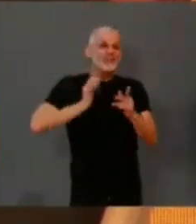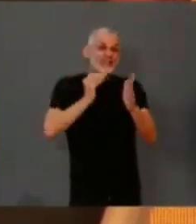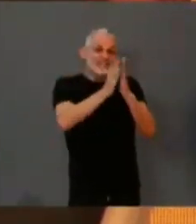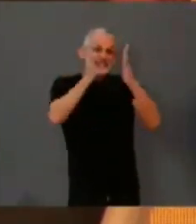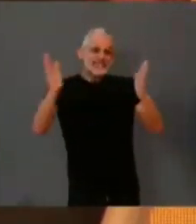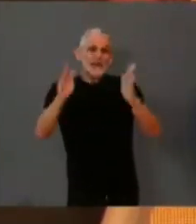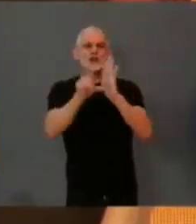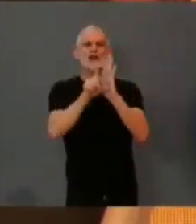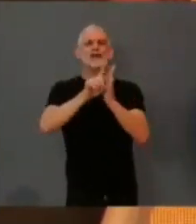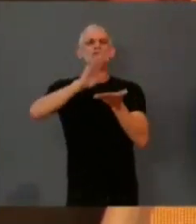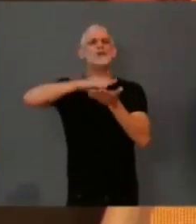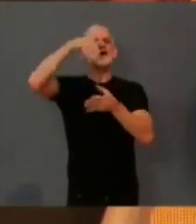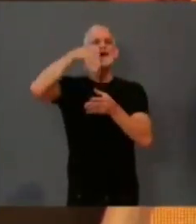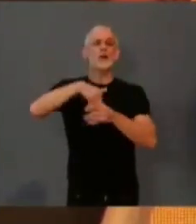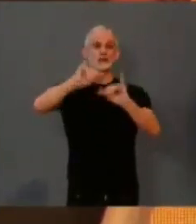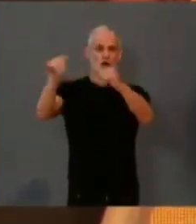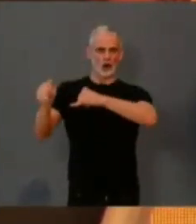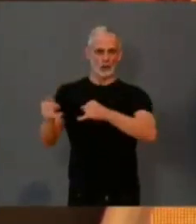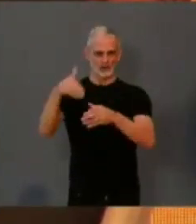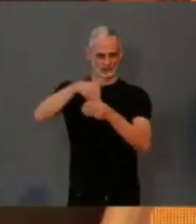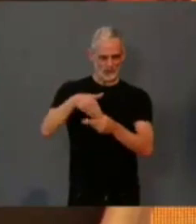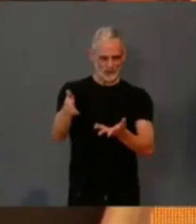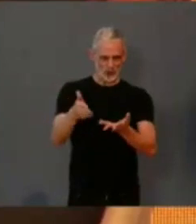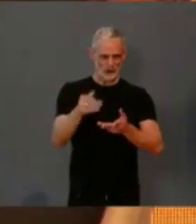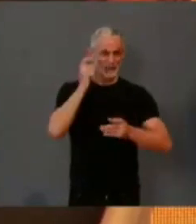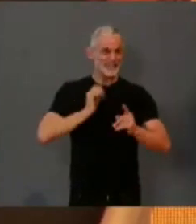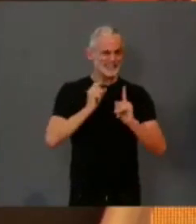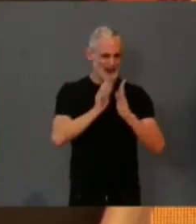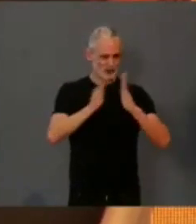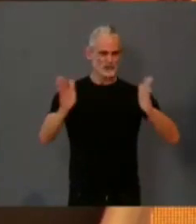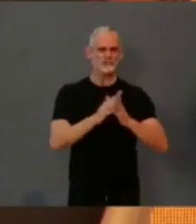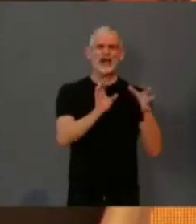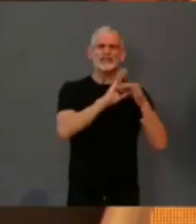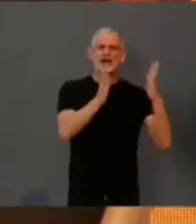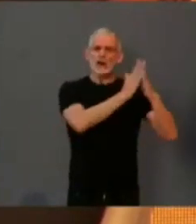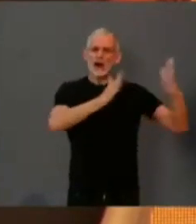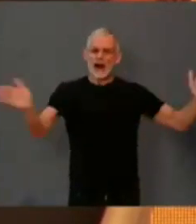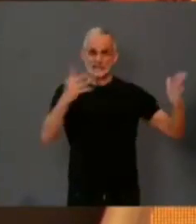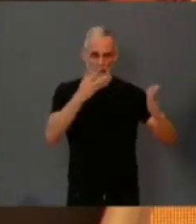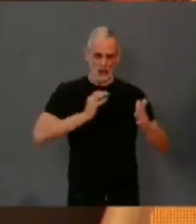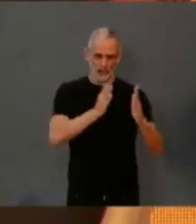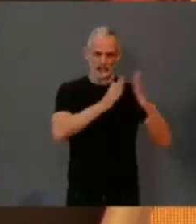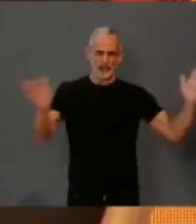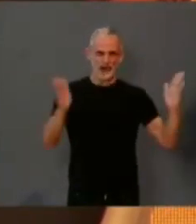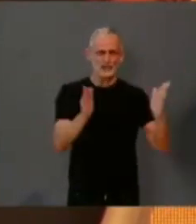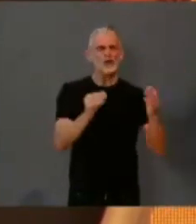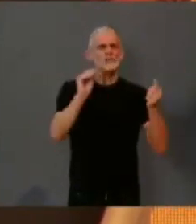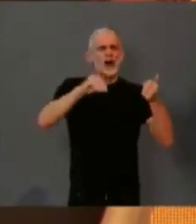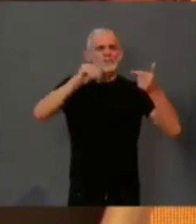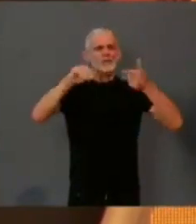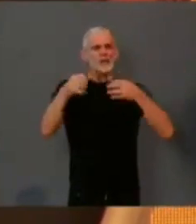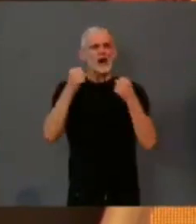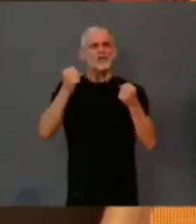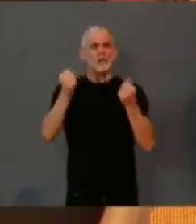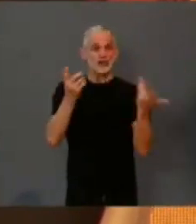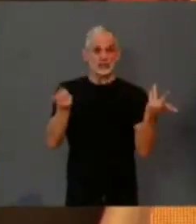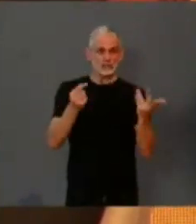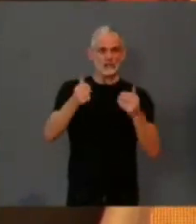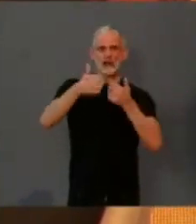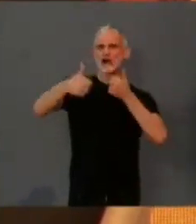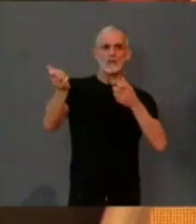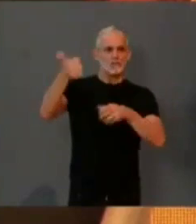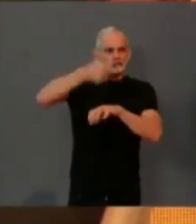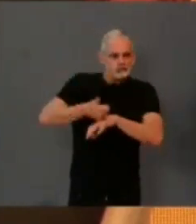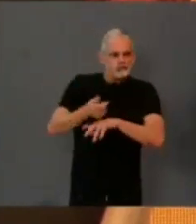de la ley del voto joven la democracia estamos convencidos se fortalecen con la participación y